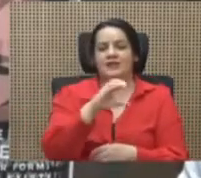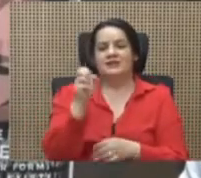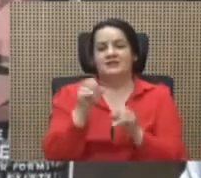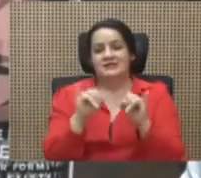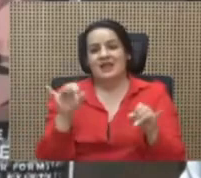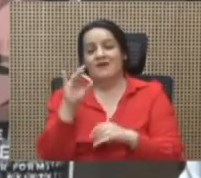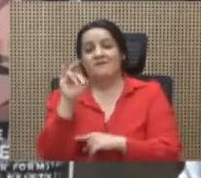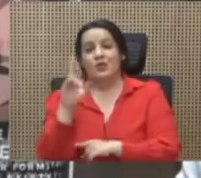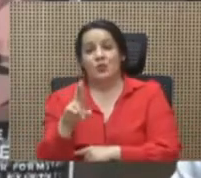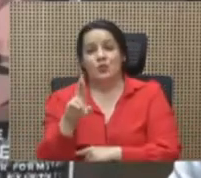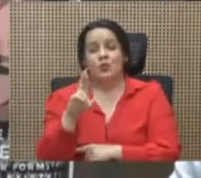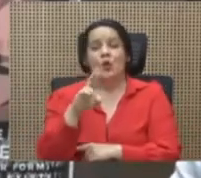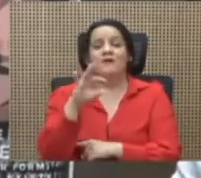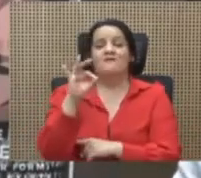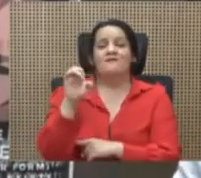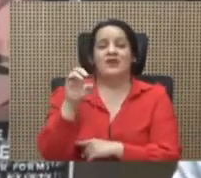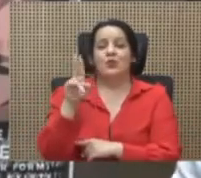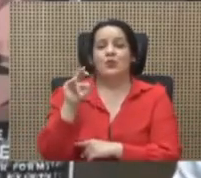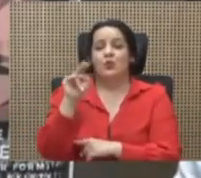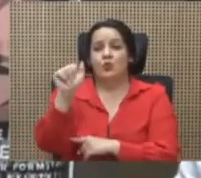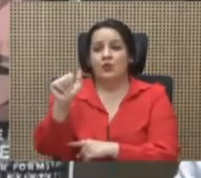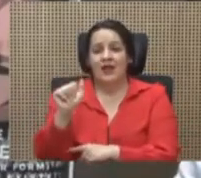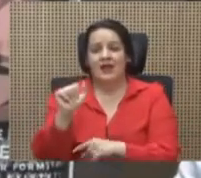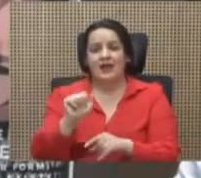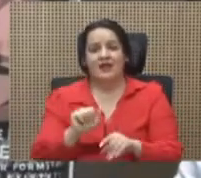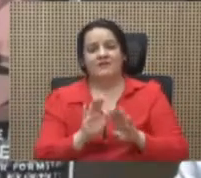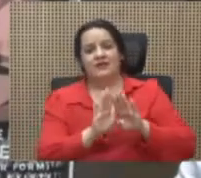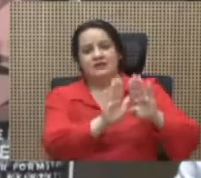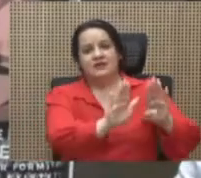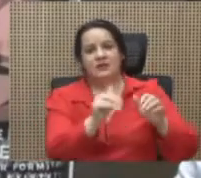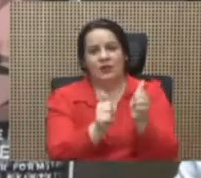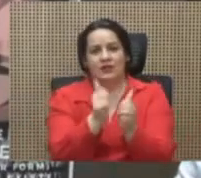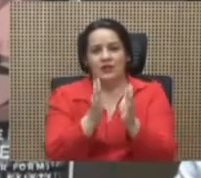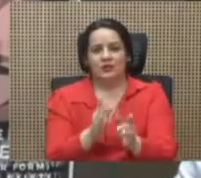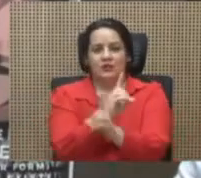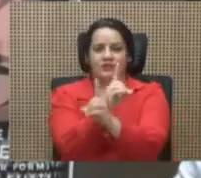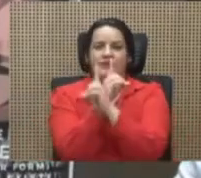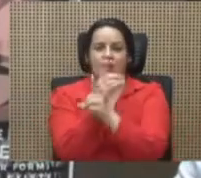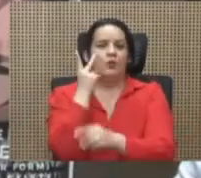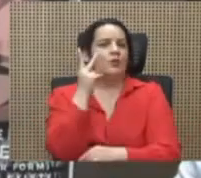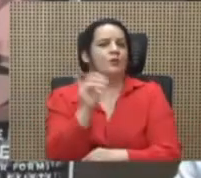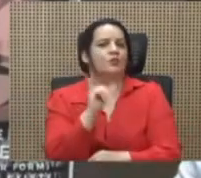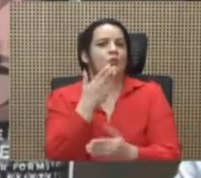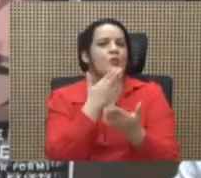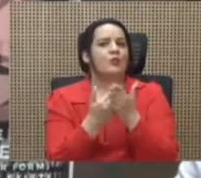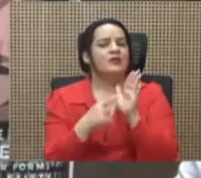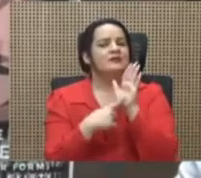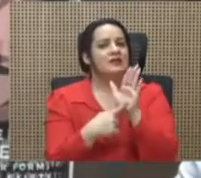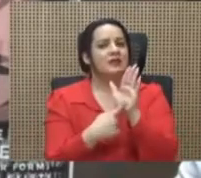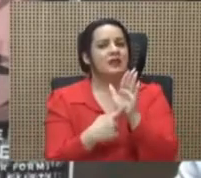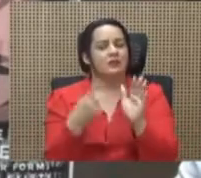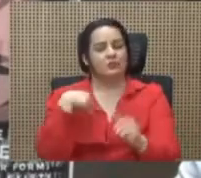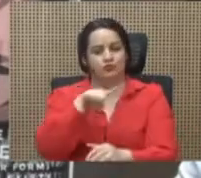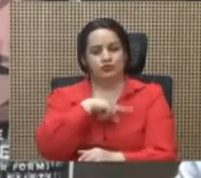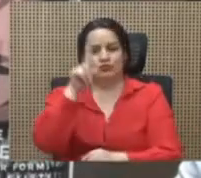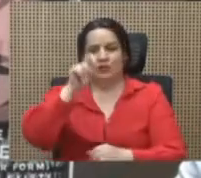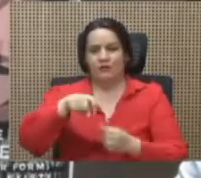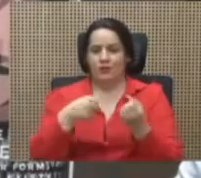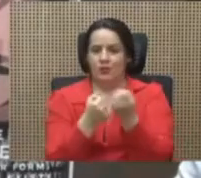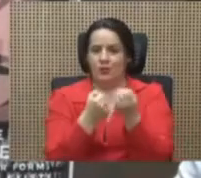una rechazan a un candidato a la defensoría lo vemos como una buena señal de que nosotros tenemos que seguir apoyando ese candidato